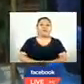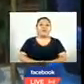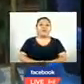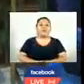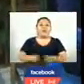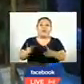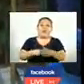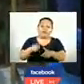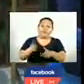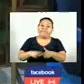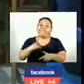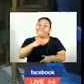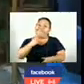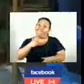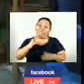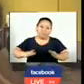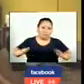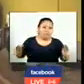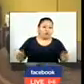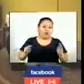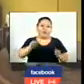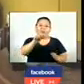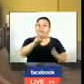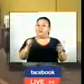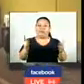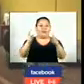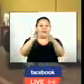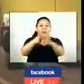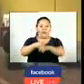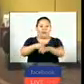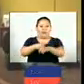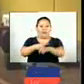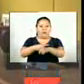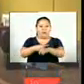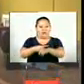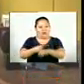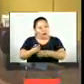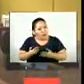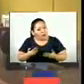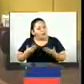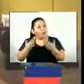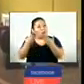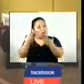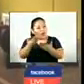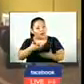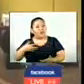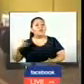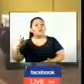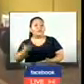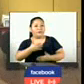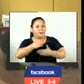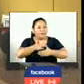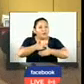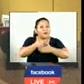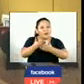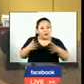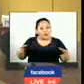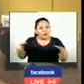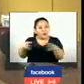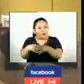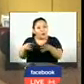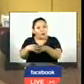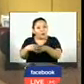lo que nos motiva es cambiar eso abonar un poquito poner un poquito de nuestra parte desde nuestra organización